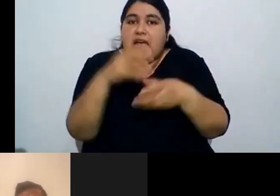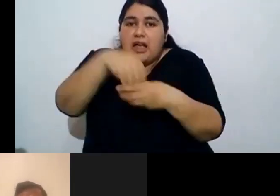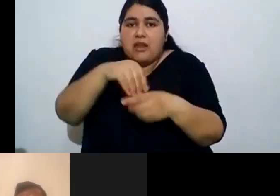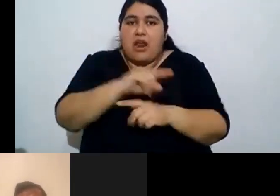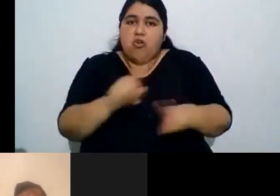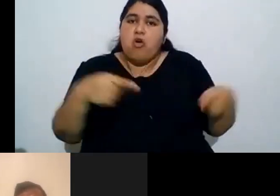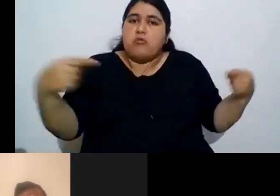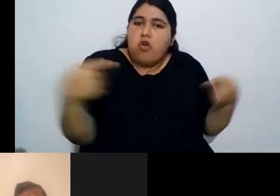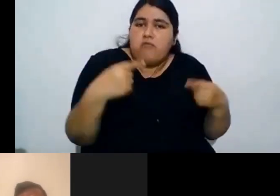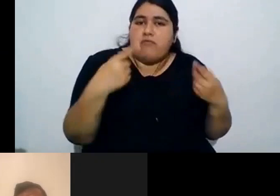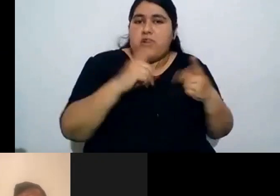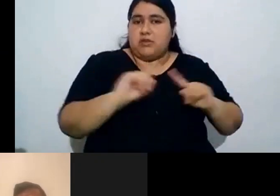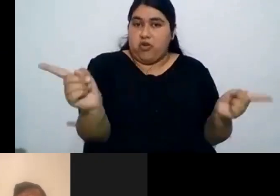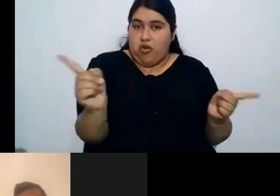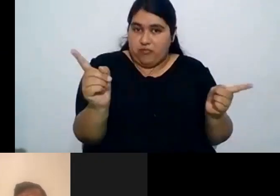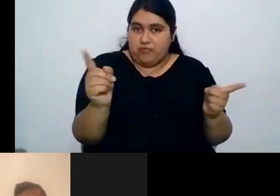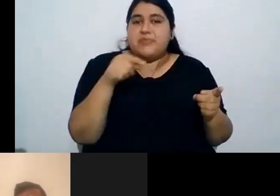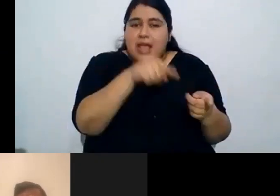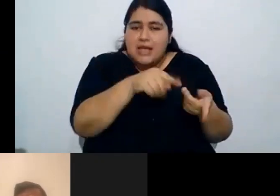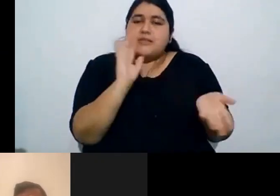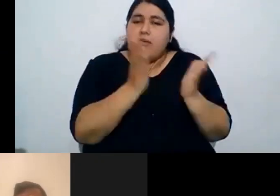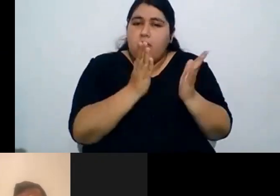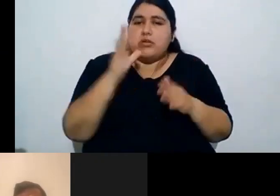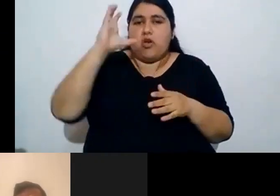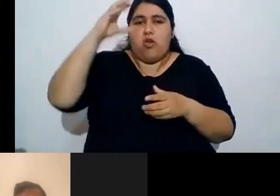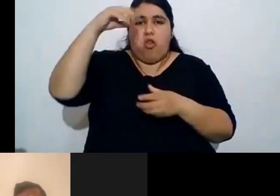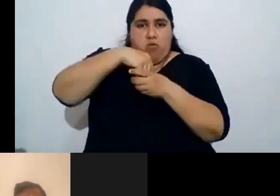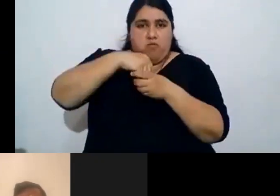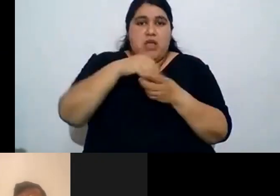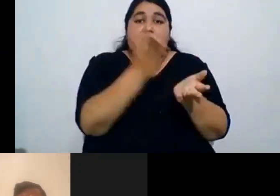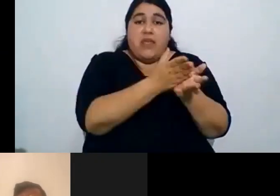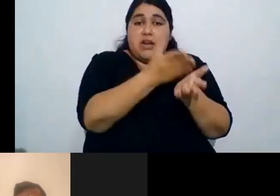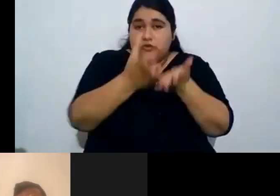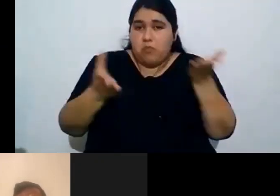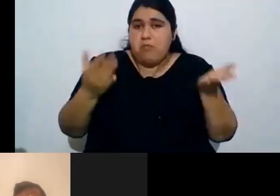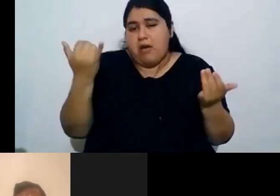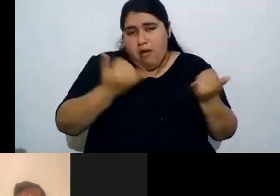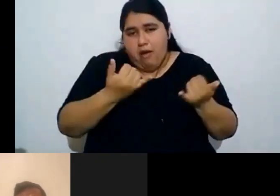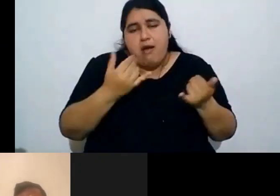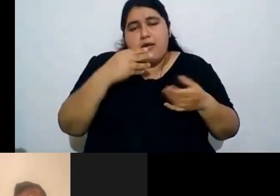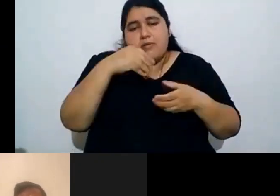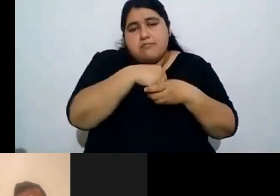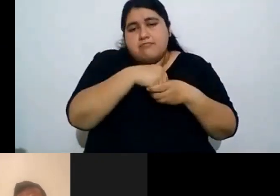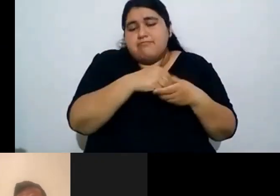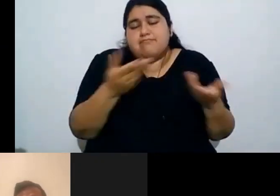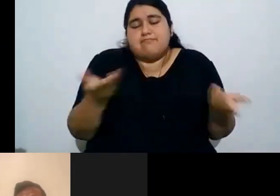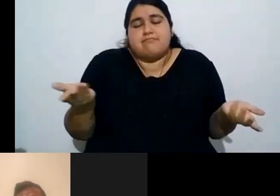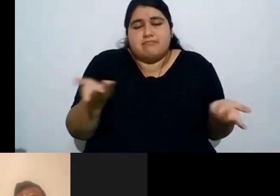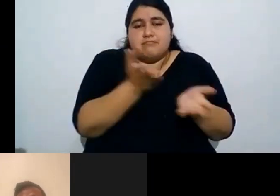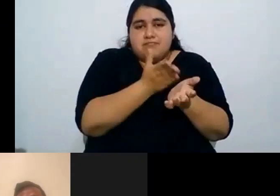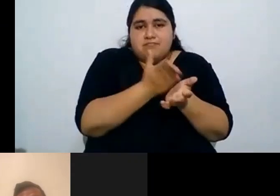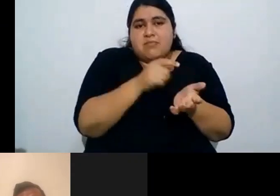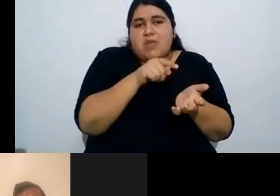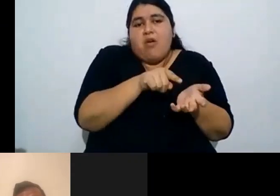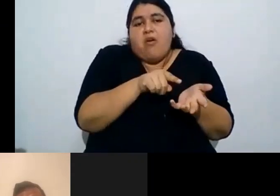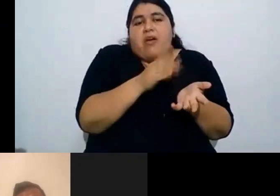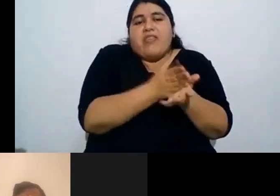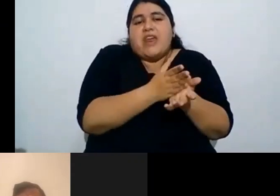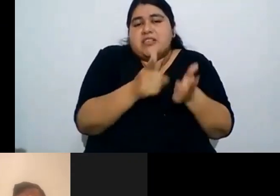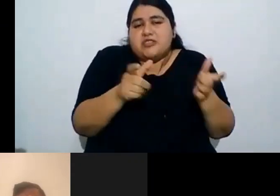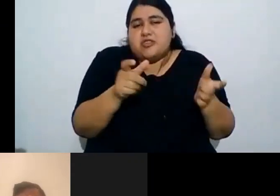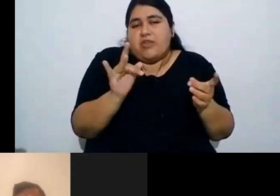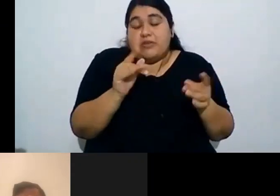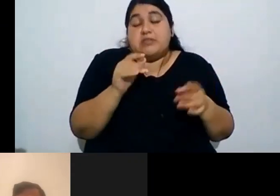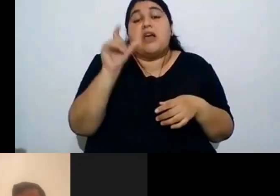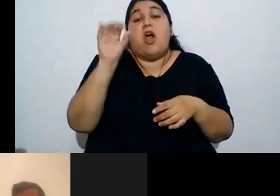confrontar. De ese tipo de violencia está en Colombia, en los derechos humanos está, digamos, un poco referenciado, y desde la ONU se